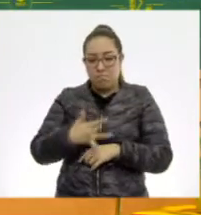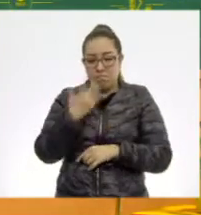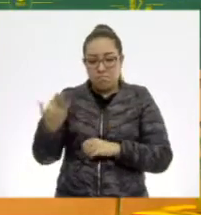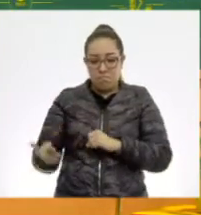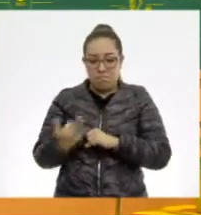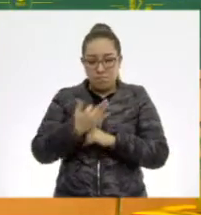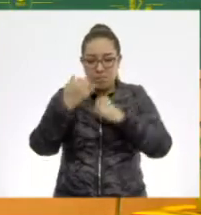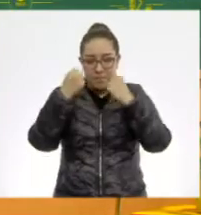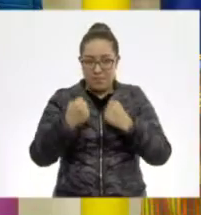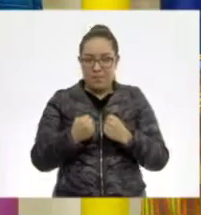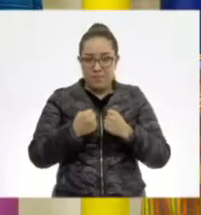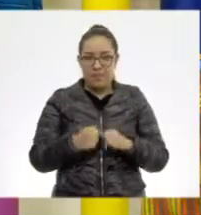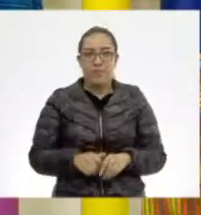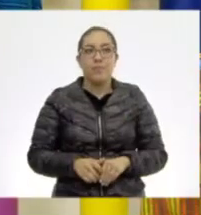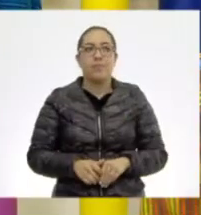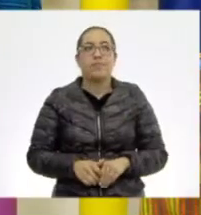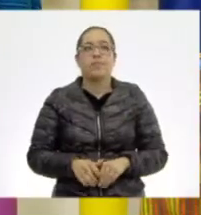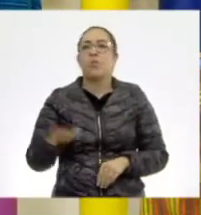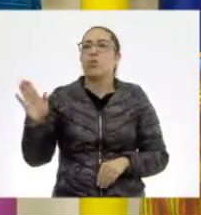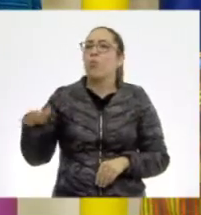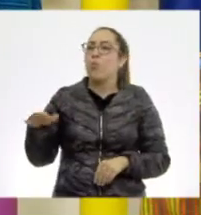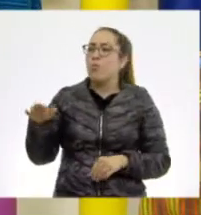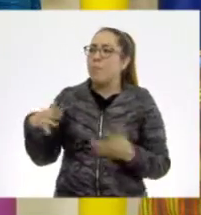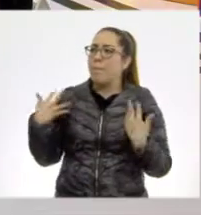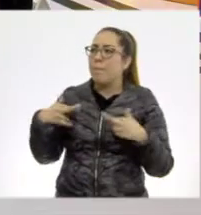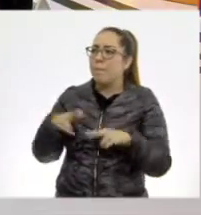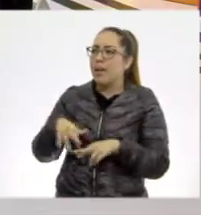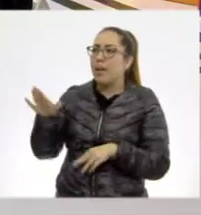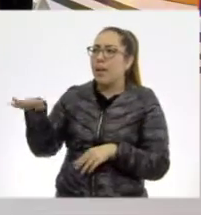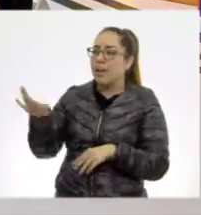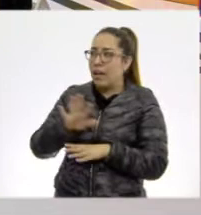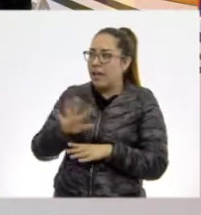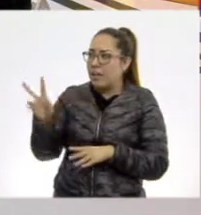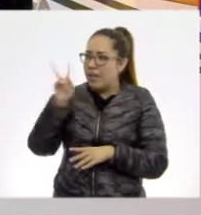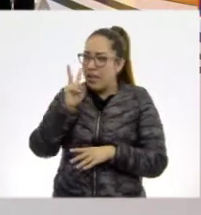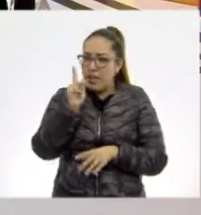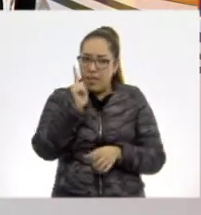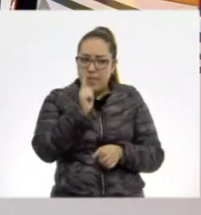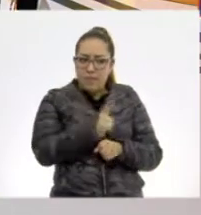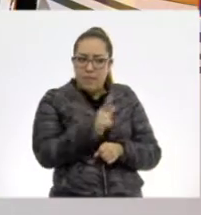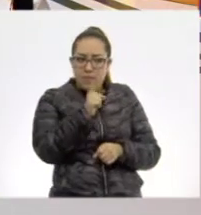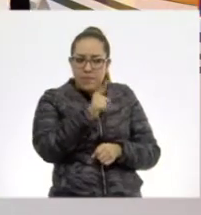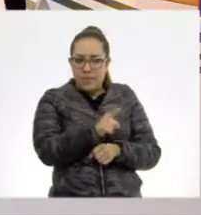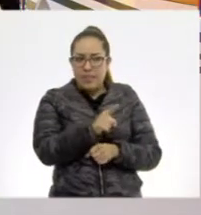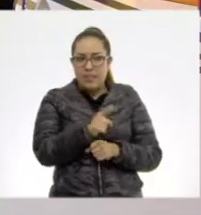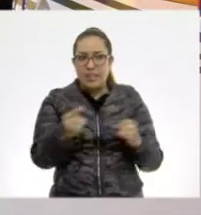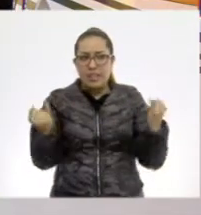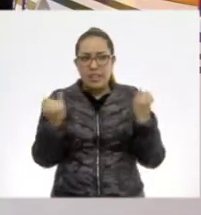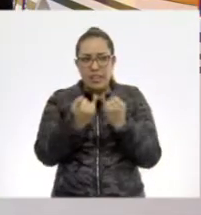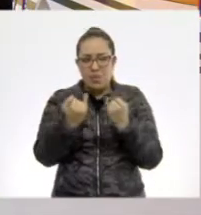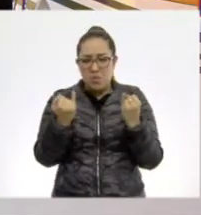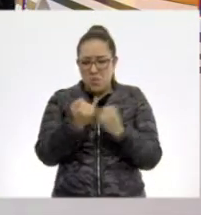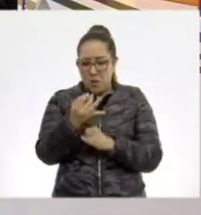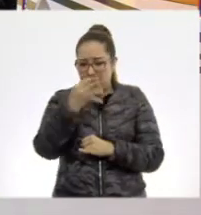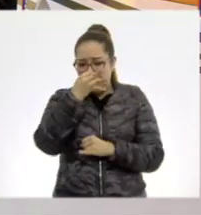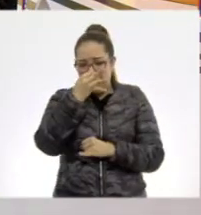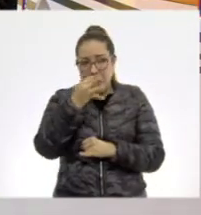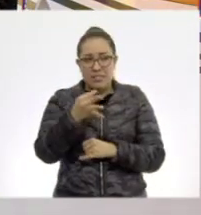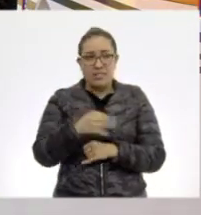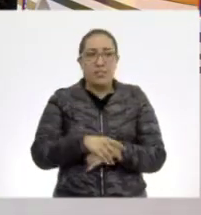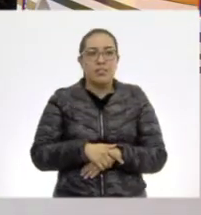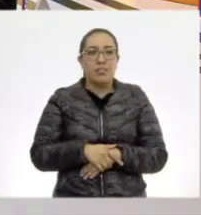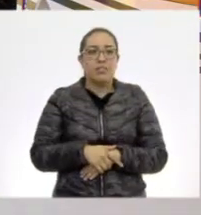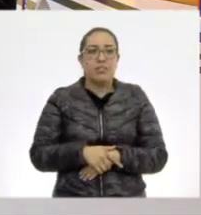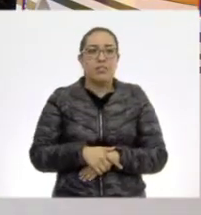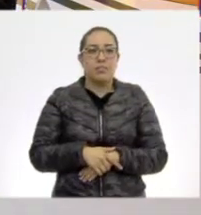seguridad. Oiga, profesor Lalo, ¿ya se dio cuenta que es casi la misma distancia en que yo